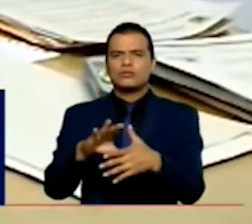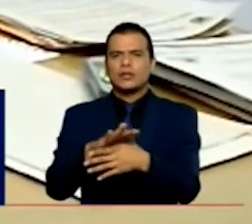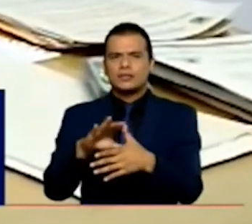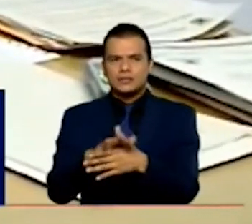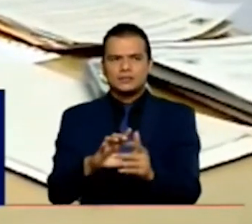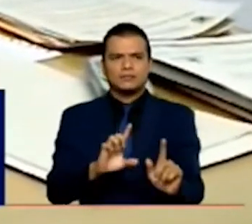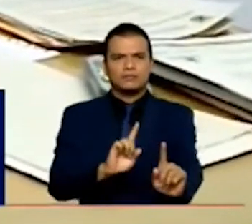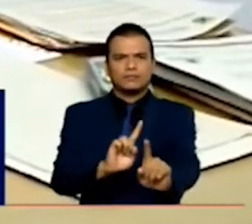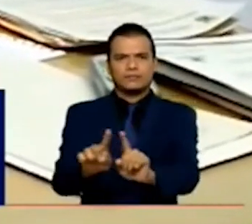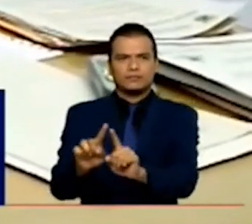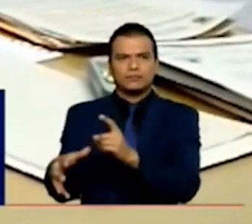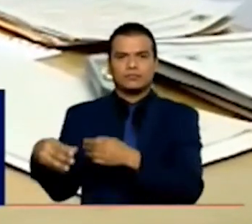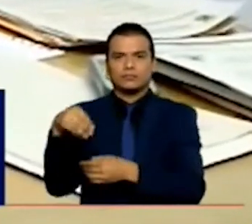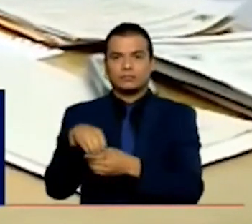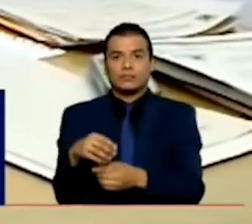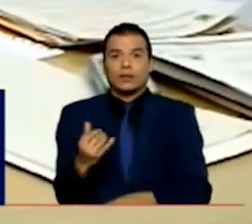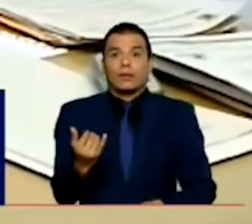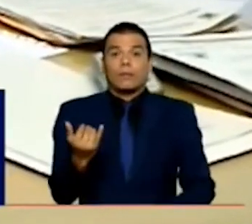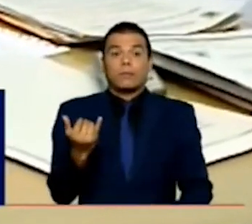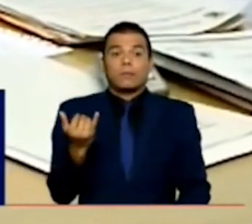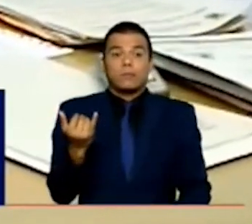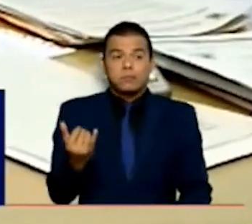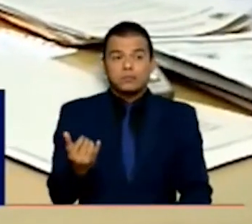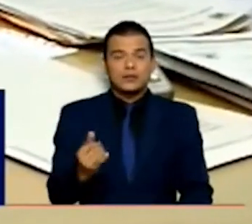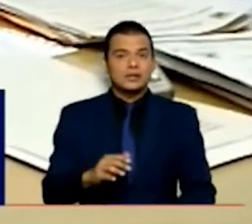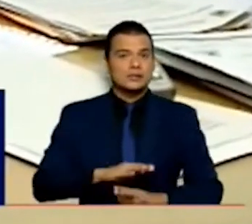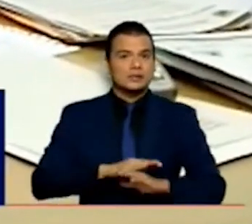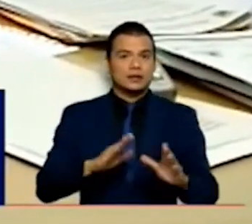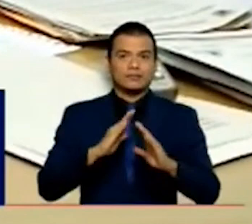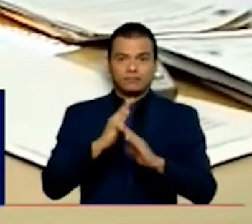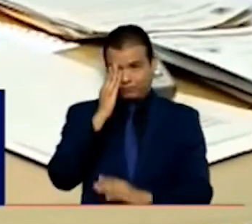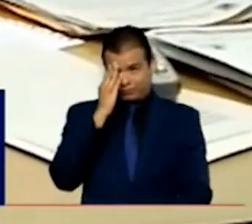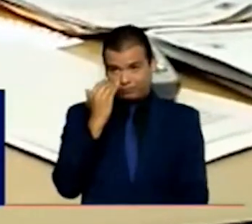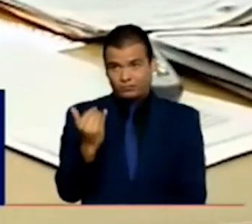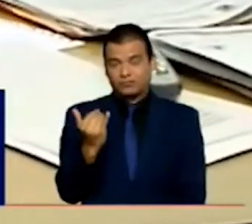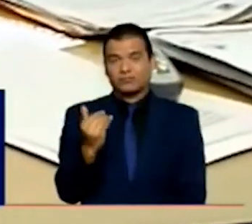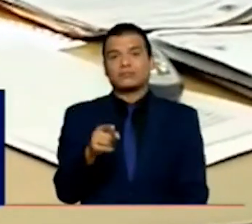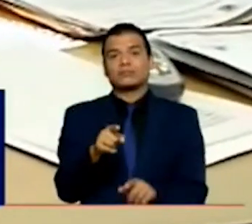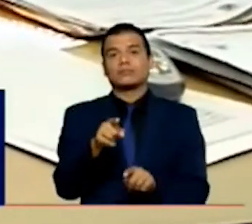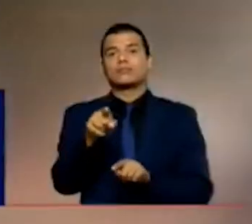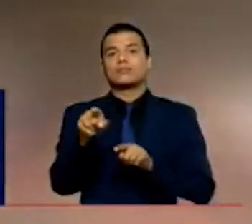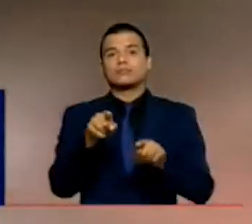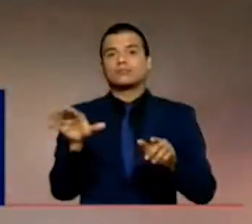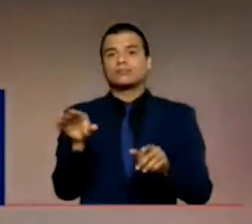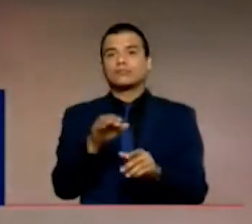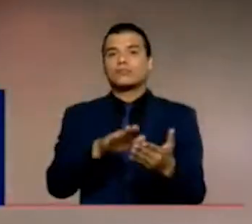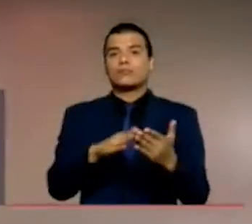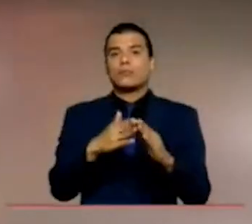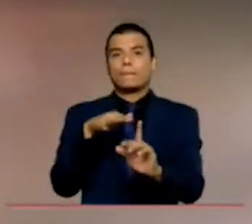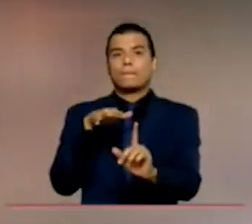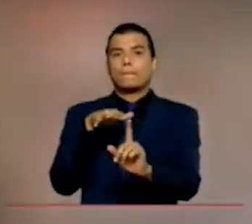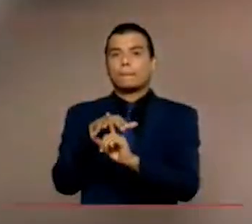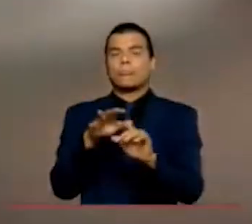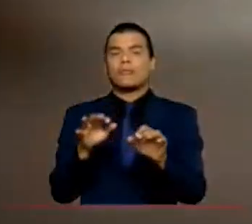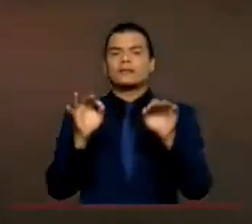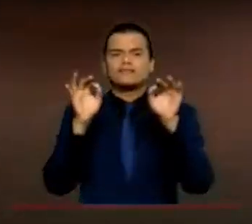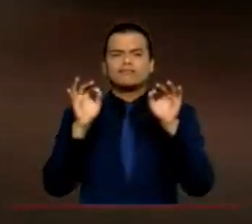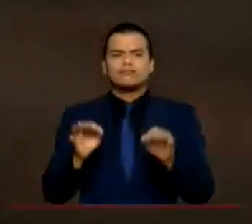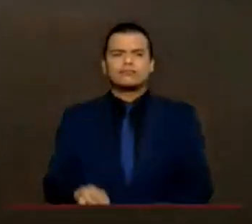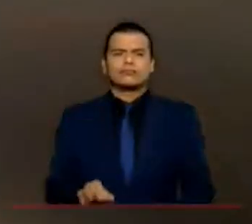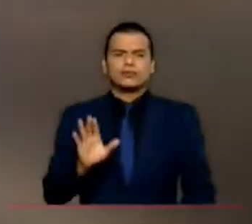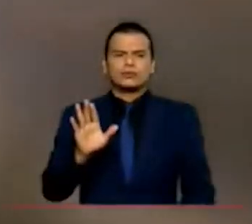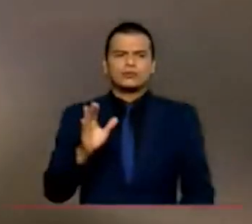otros que se venían presentando en esta población y que están poniendo en riesgo la vida de la comunidad, como también de los